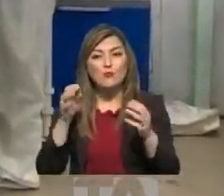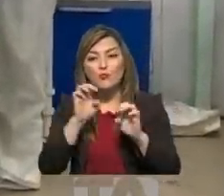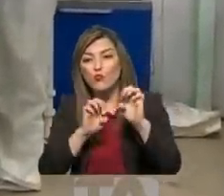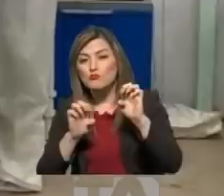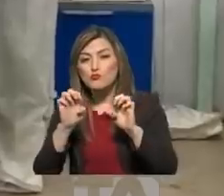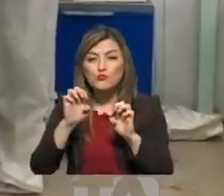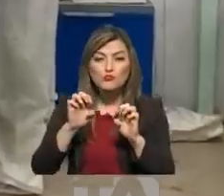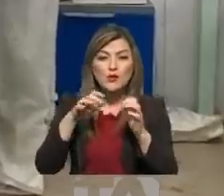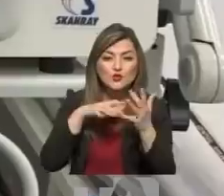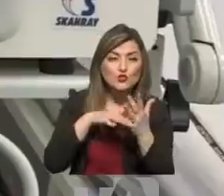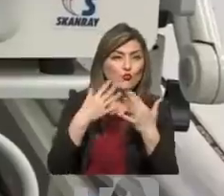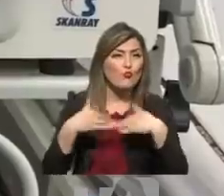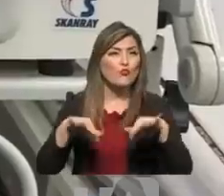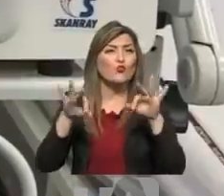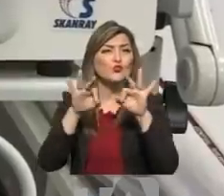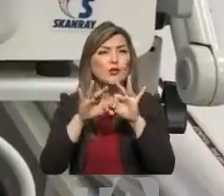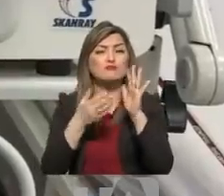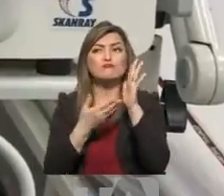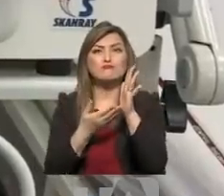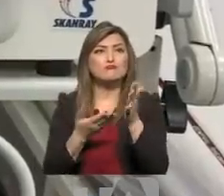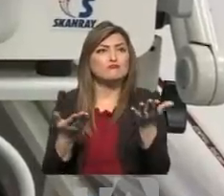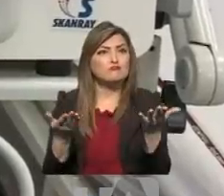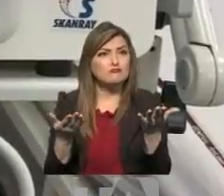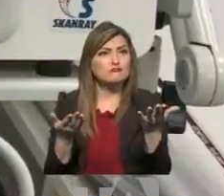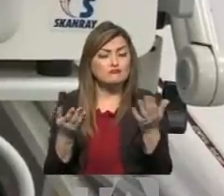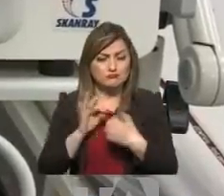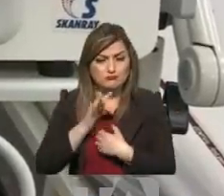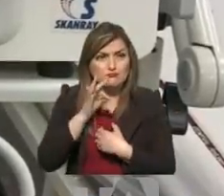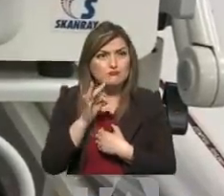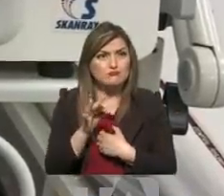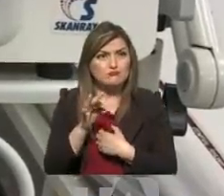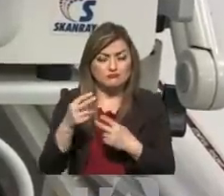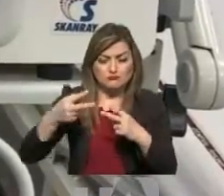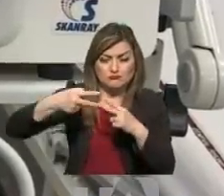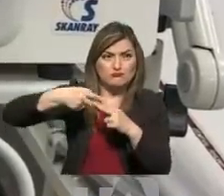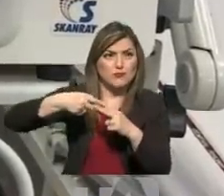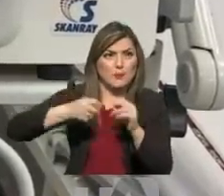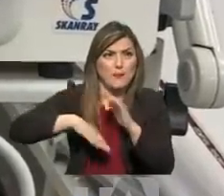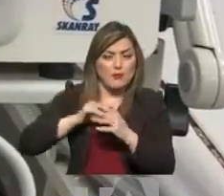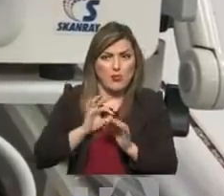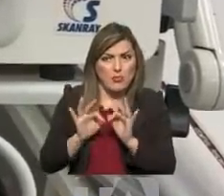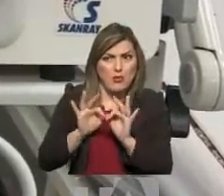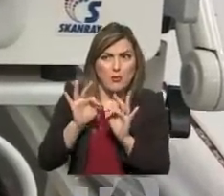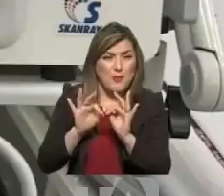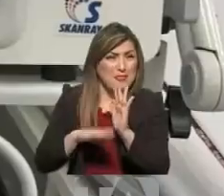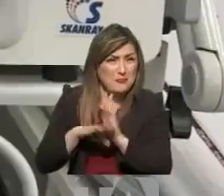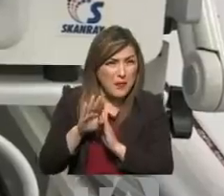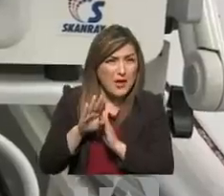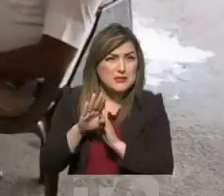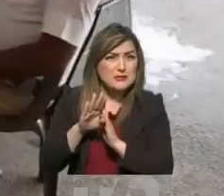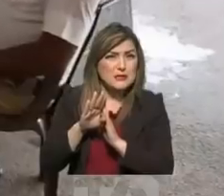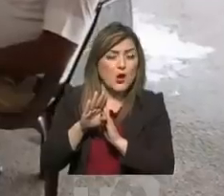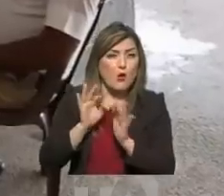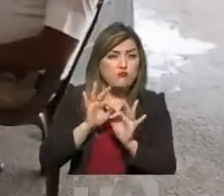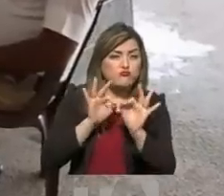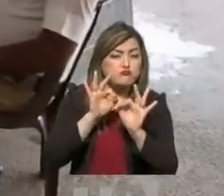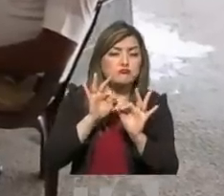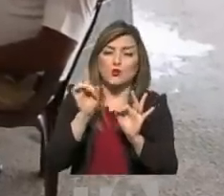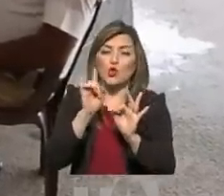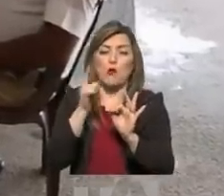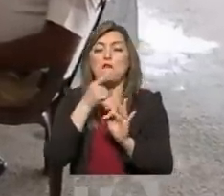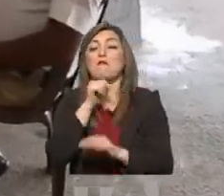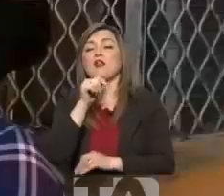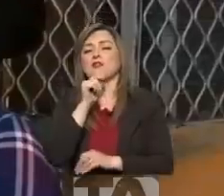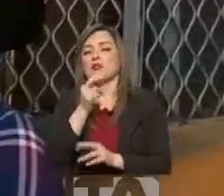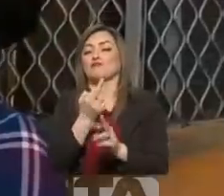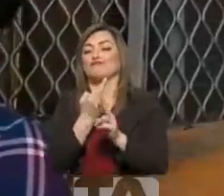detectado estudios importantes que demuestren que esta variante tenga relación con mayor transmitibilidad o virulencia. Sin embargo, de 361 muestras